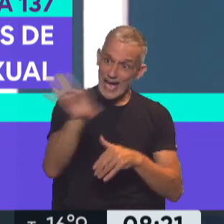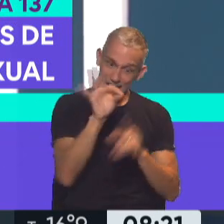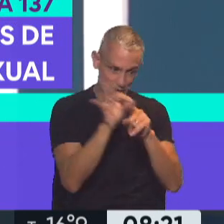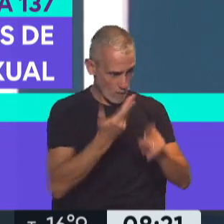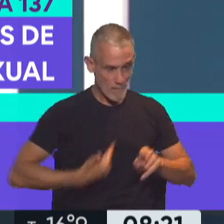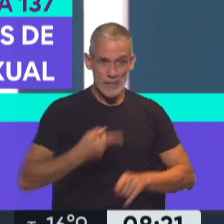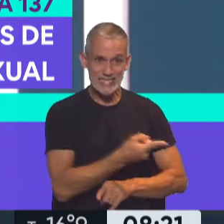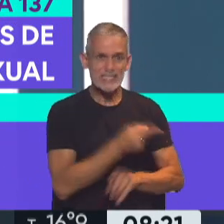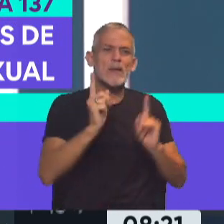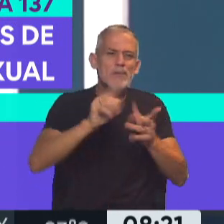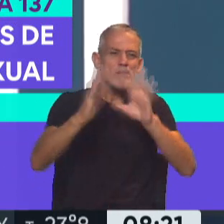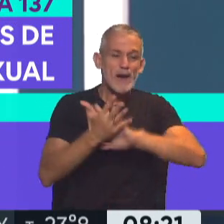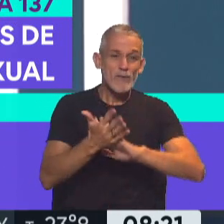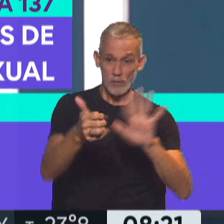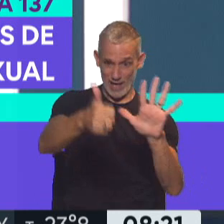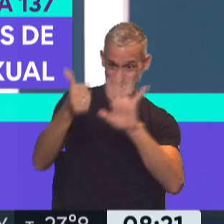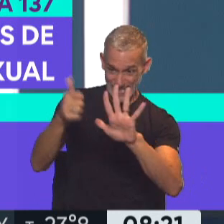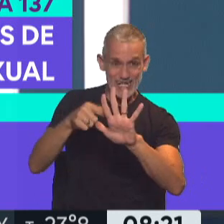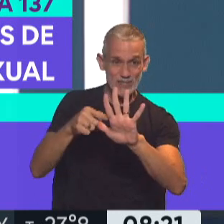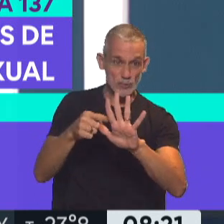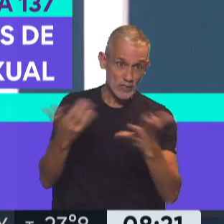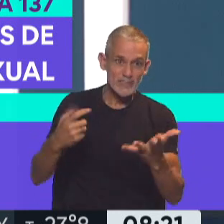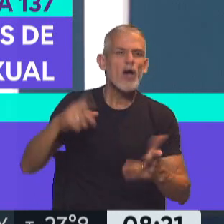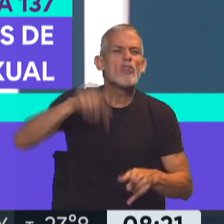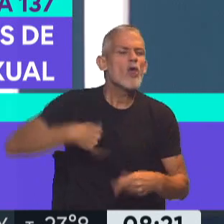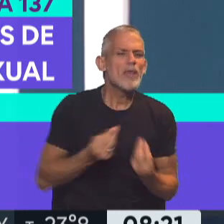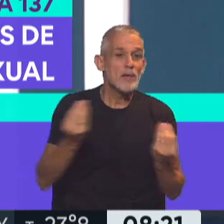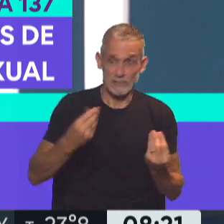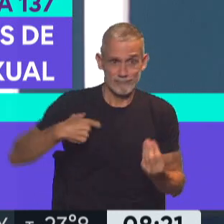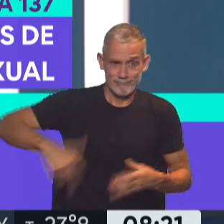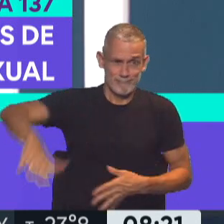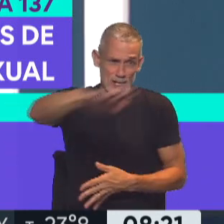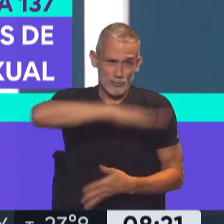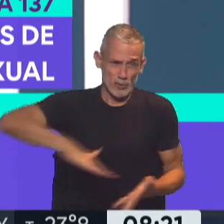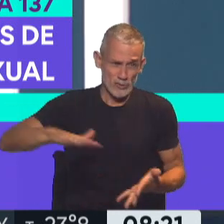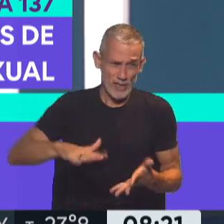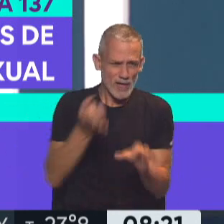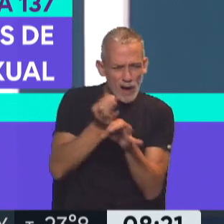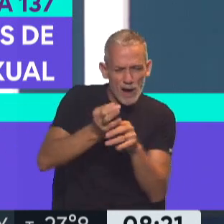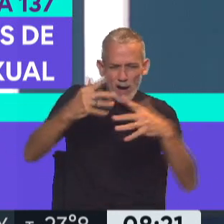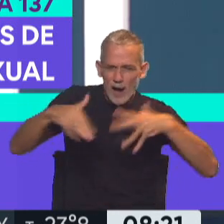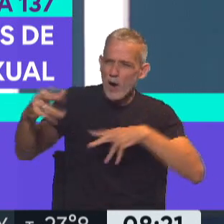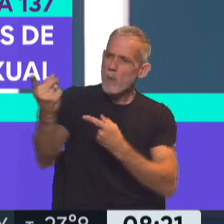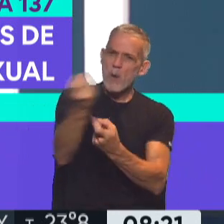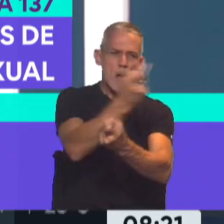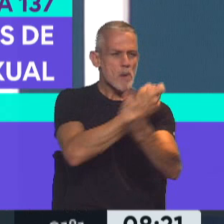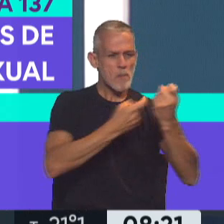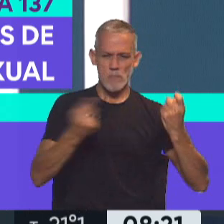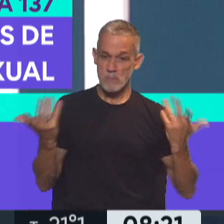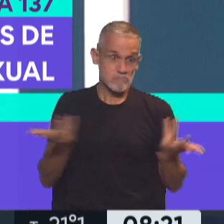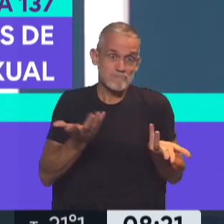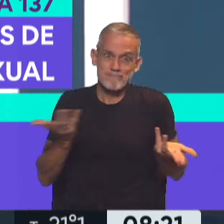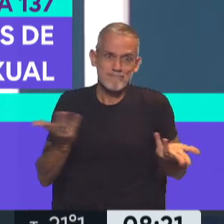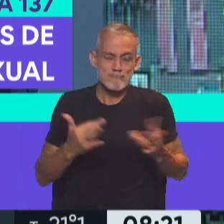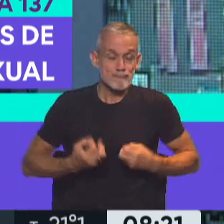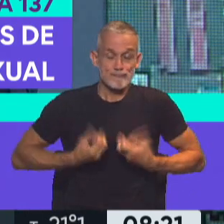presidente, de la misma manera, estos 6 delincuentes surgieron de una sociedad. Entonces, es independiente el